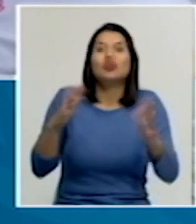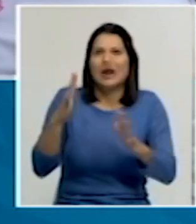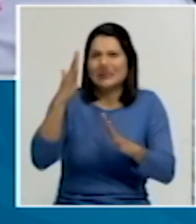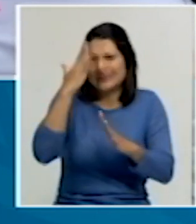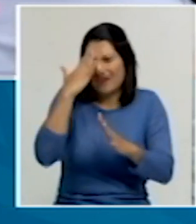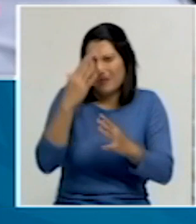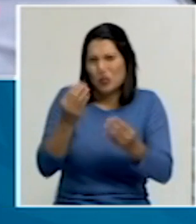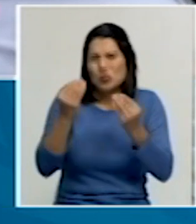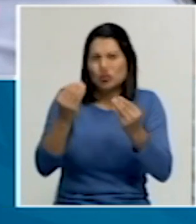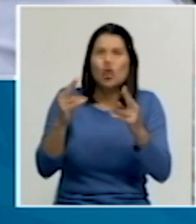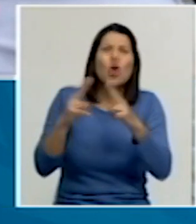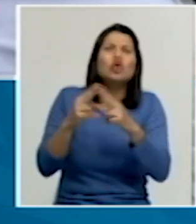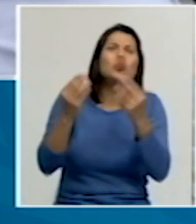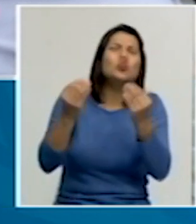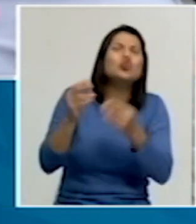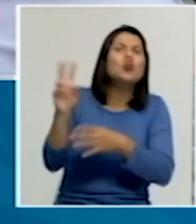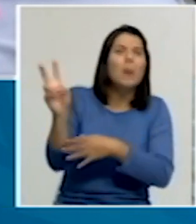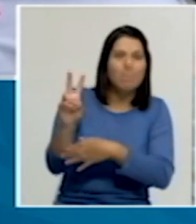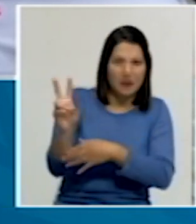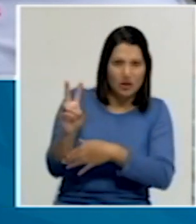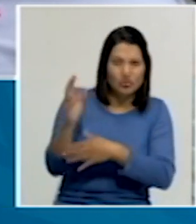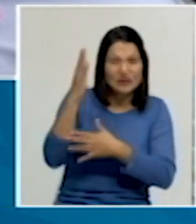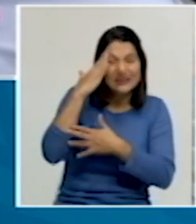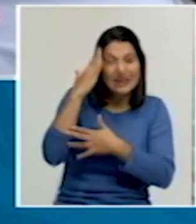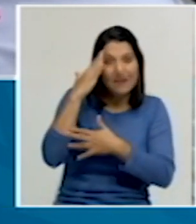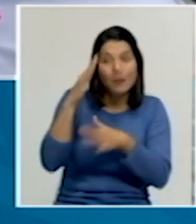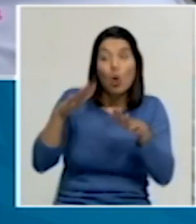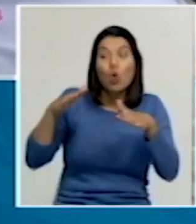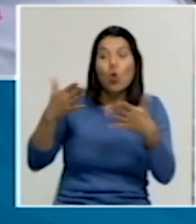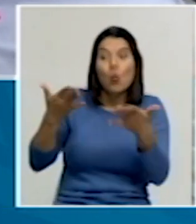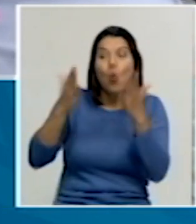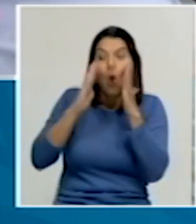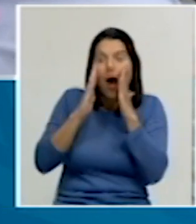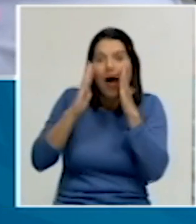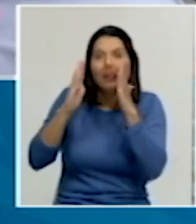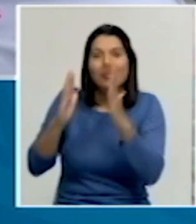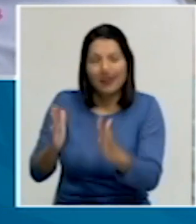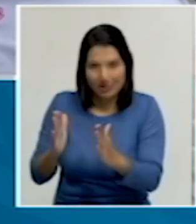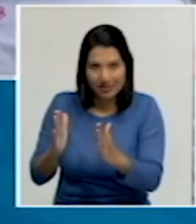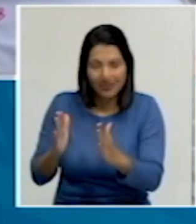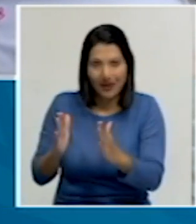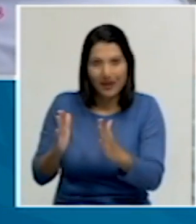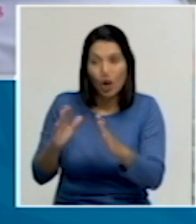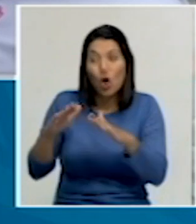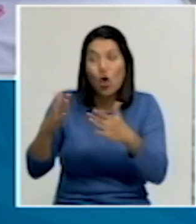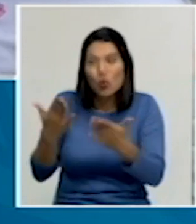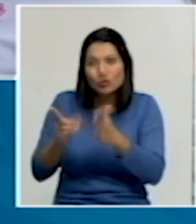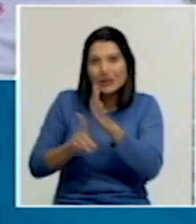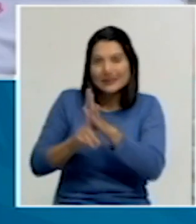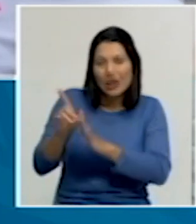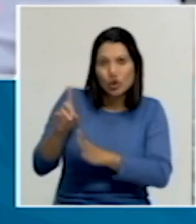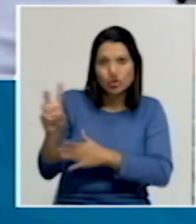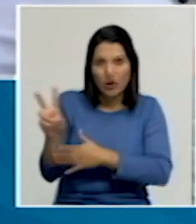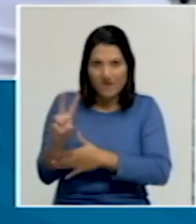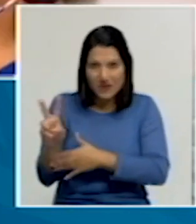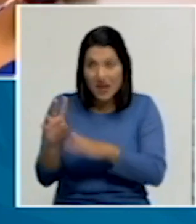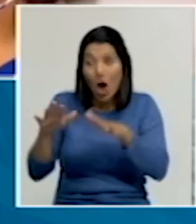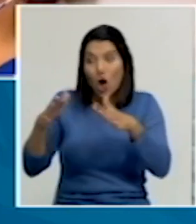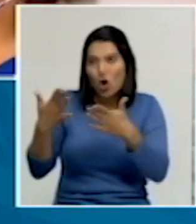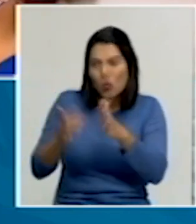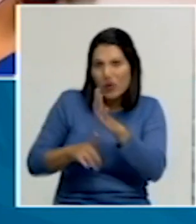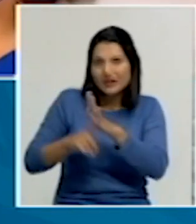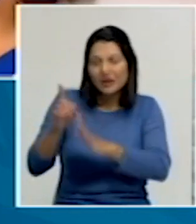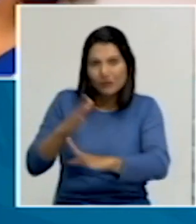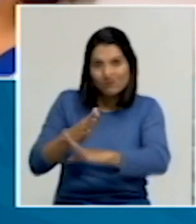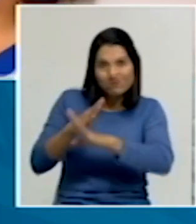virus, ya sabemos mucho del comportamiento clínico del virus, de la epidemiología del virus, de la inmunología del